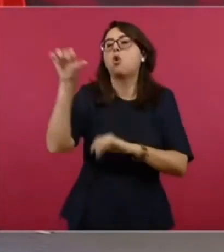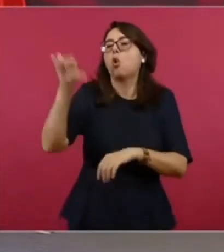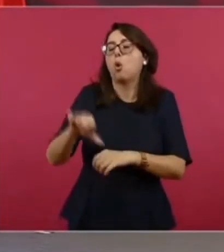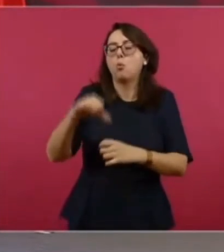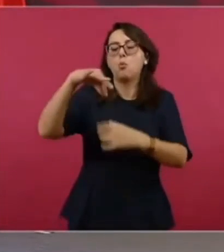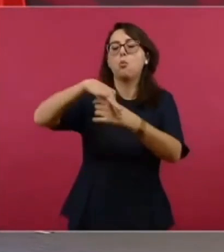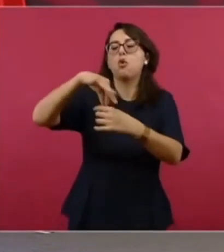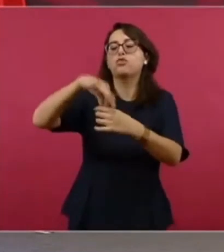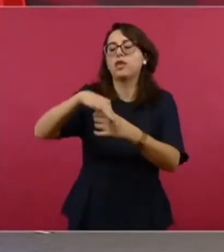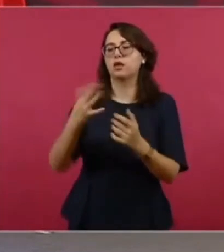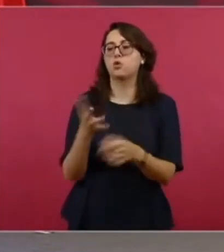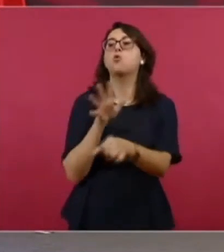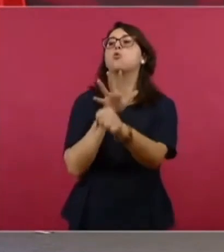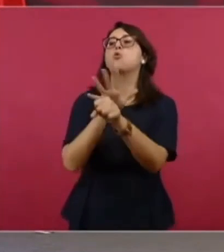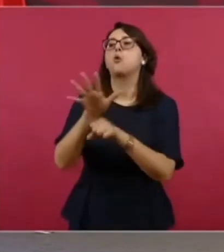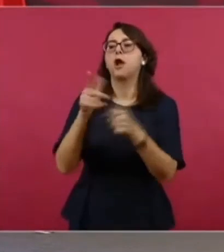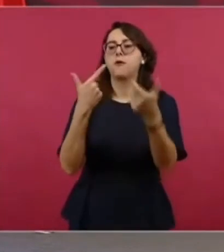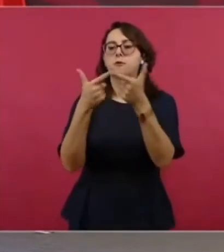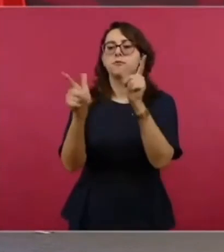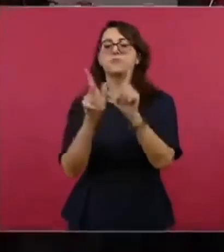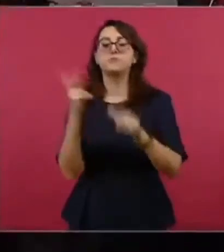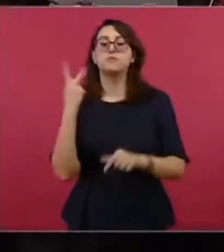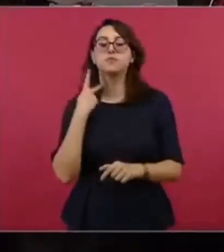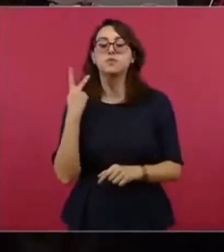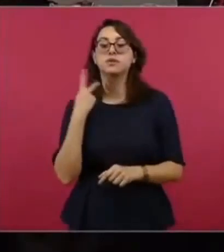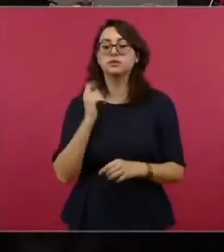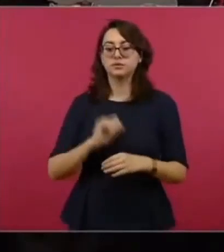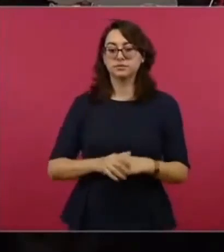¿usted por cuál partido votaría?